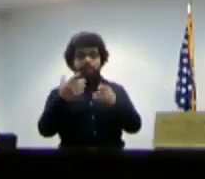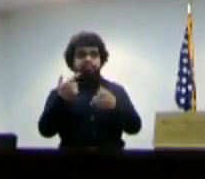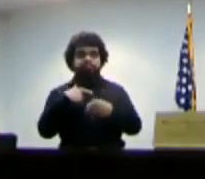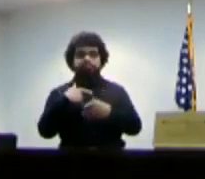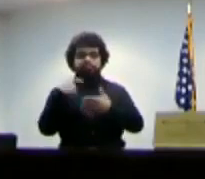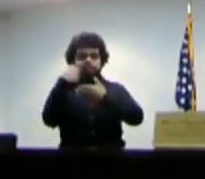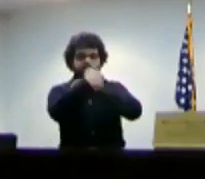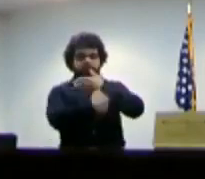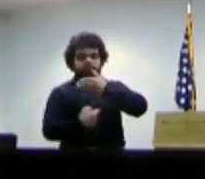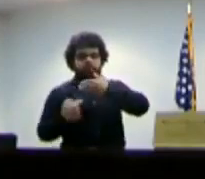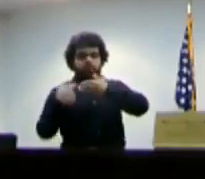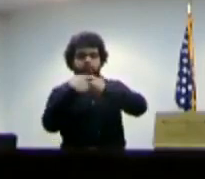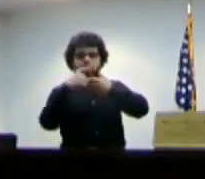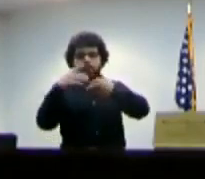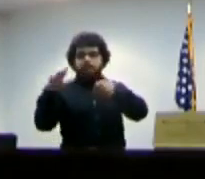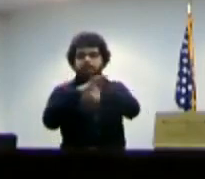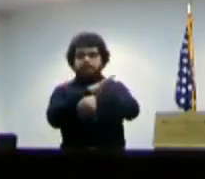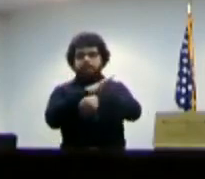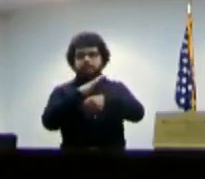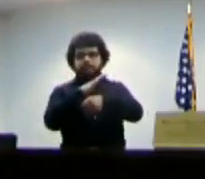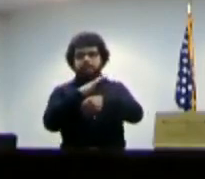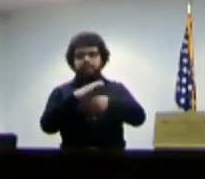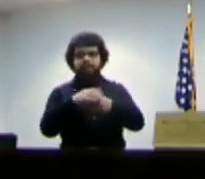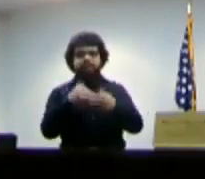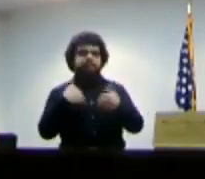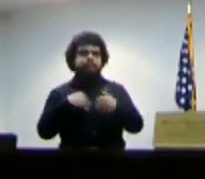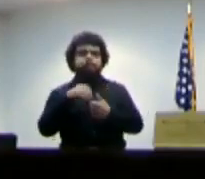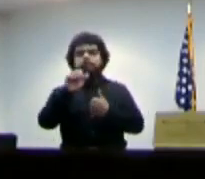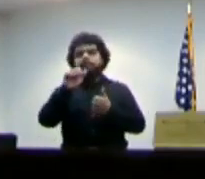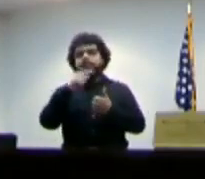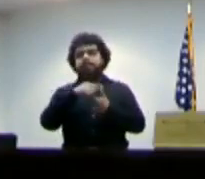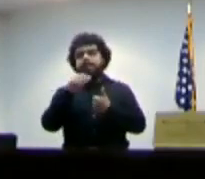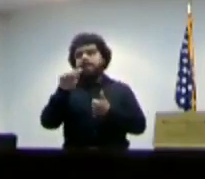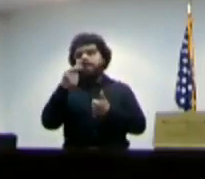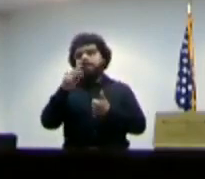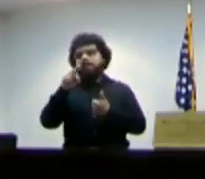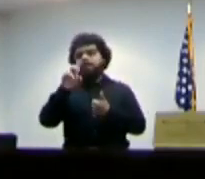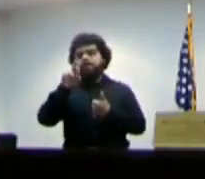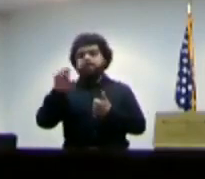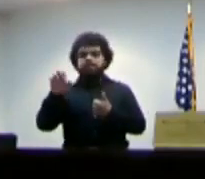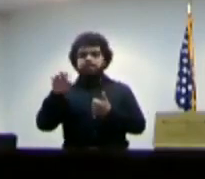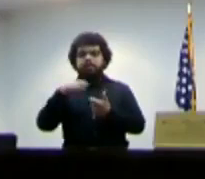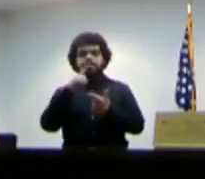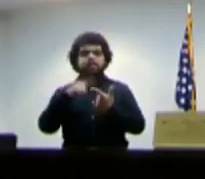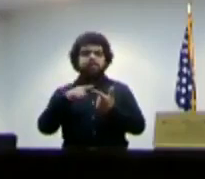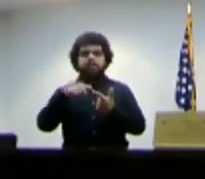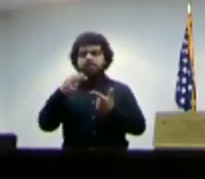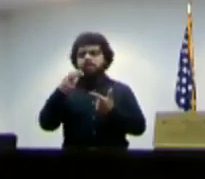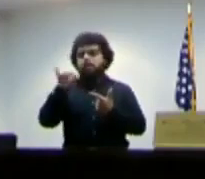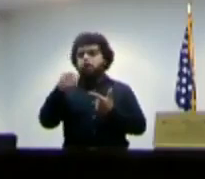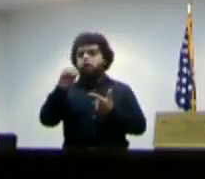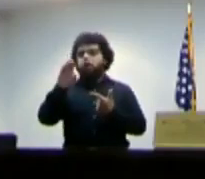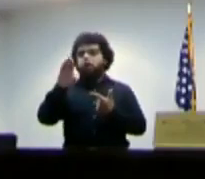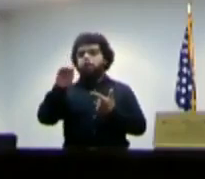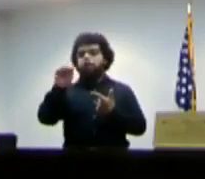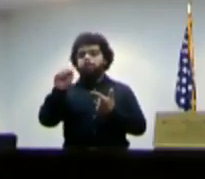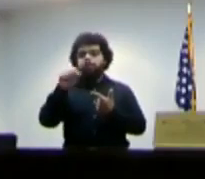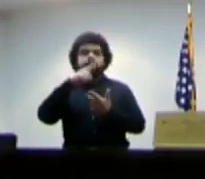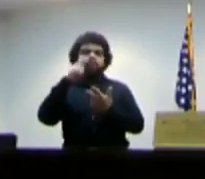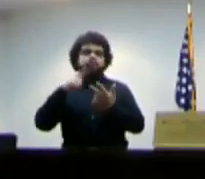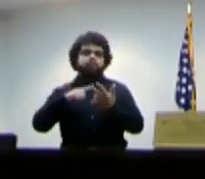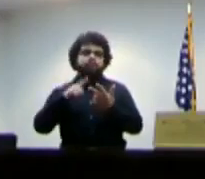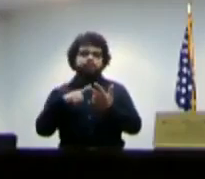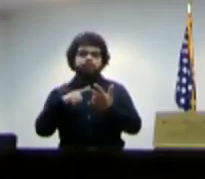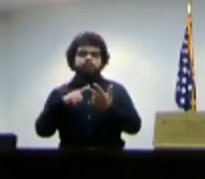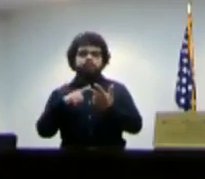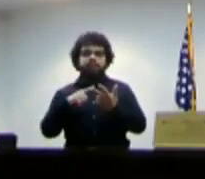isla. Tenemos turbinas de combustión en Aguirre. Tenemos turbinas de combustión en Jobos. Tenemos turbinas de